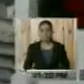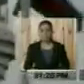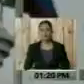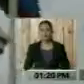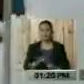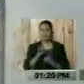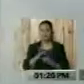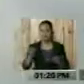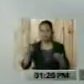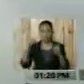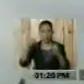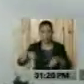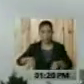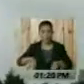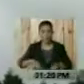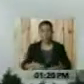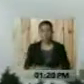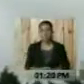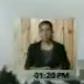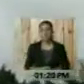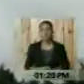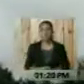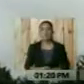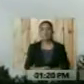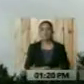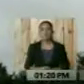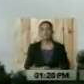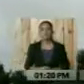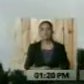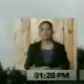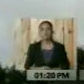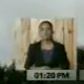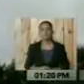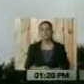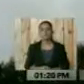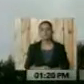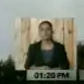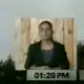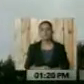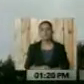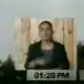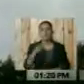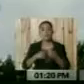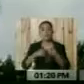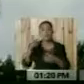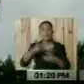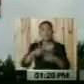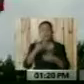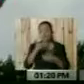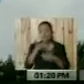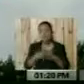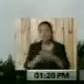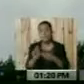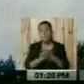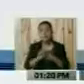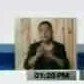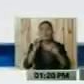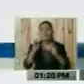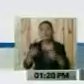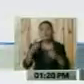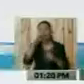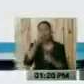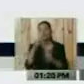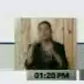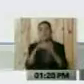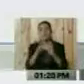cerrar los acuerdos para la estabilidad definitiva del mercado petrolero en los próximos meses, en el inicio del año